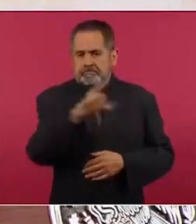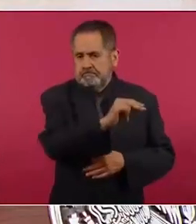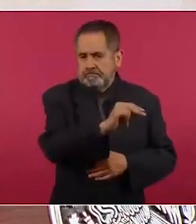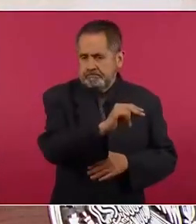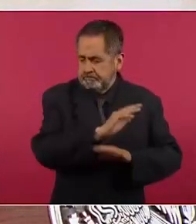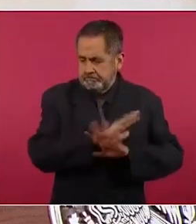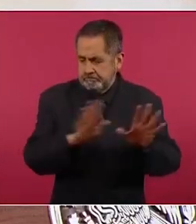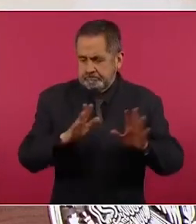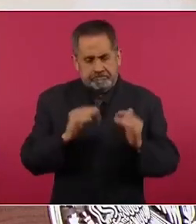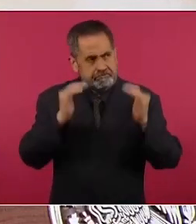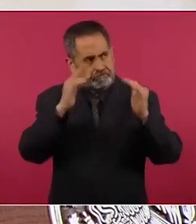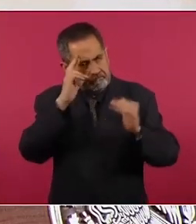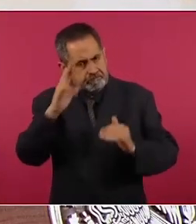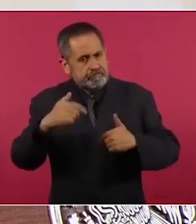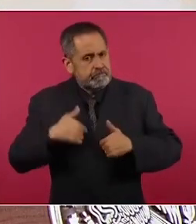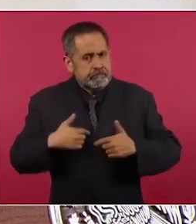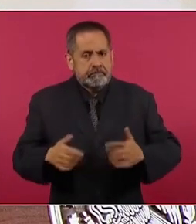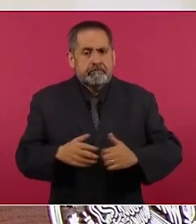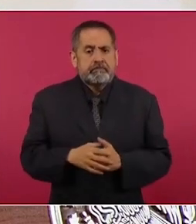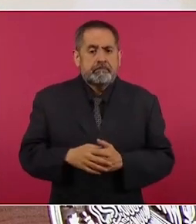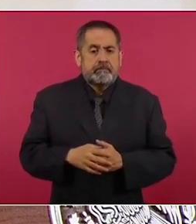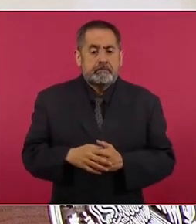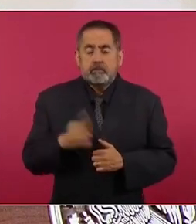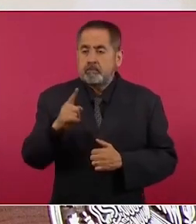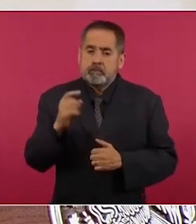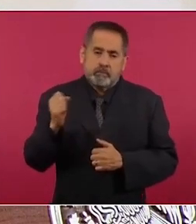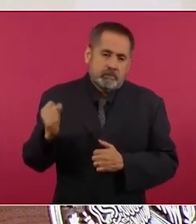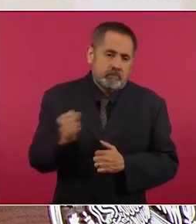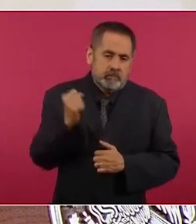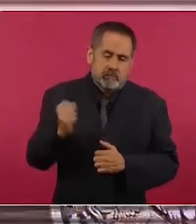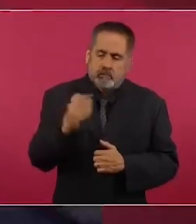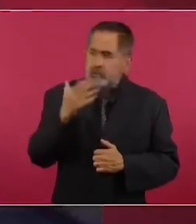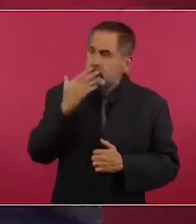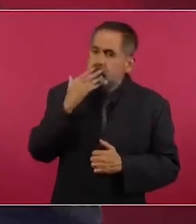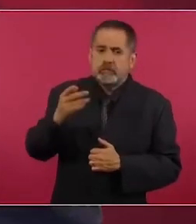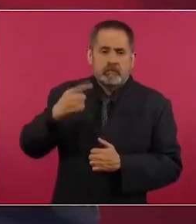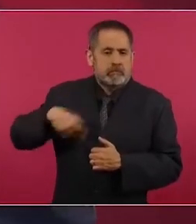Tenemos la suerte, la fortuna, por eso